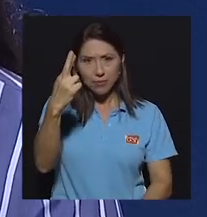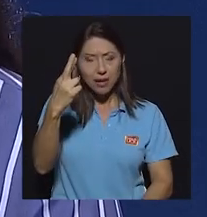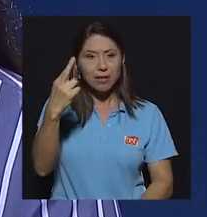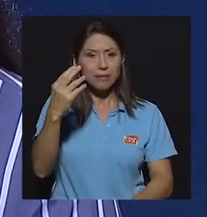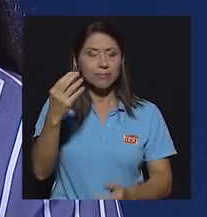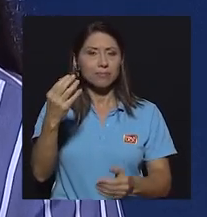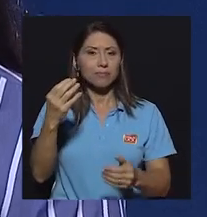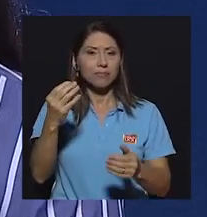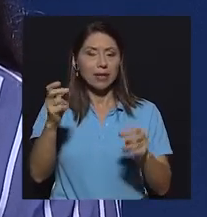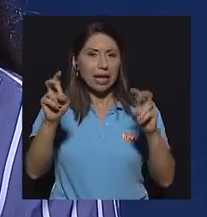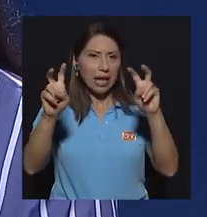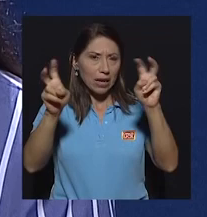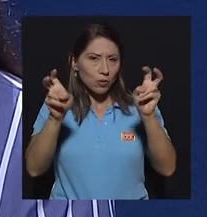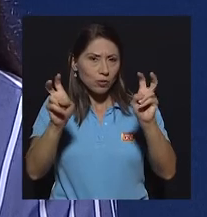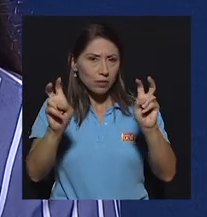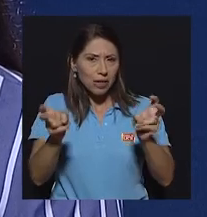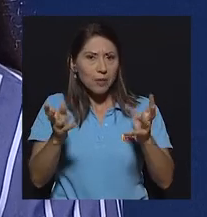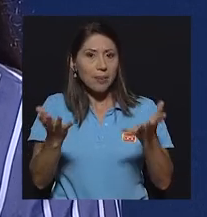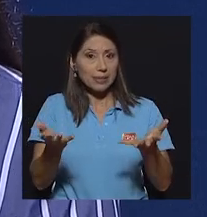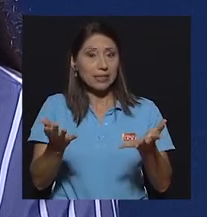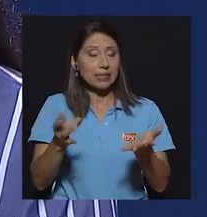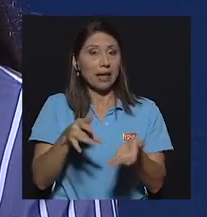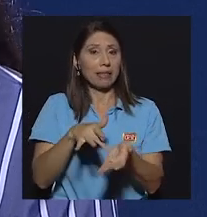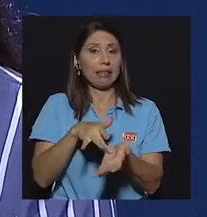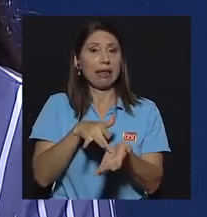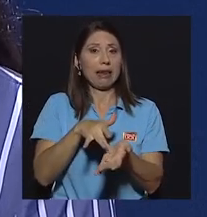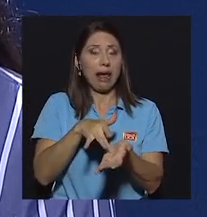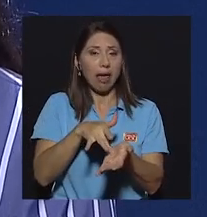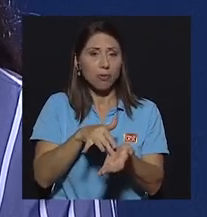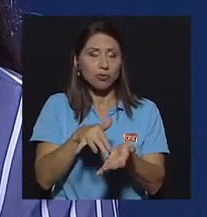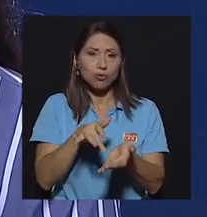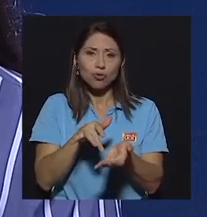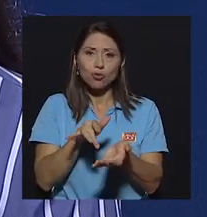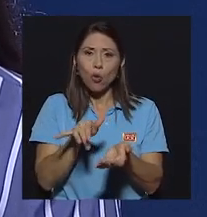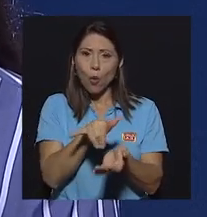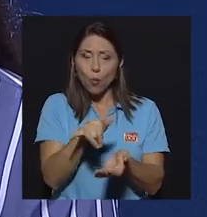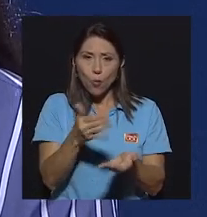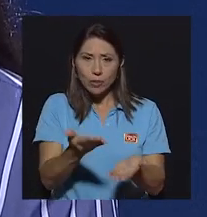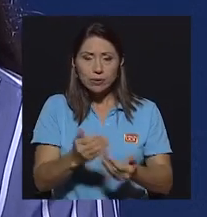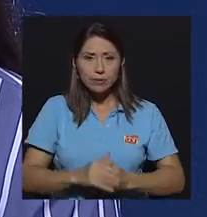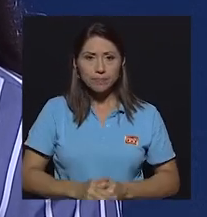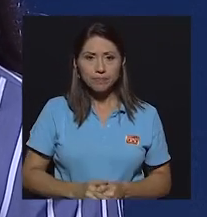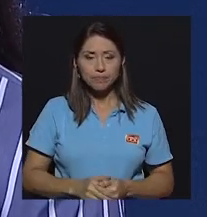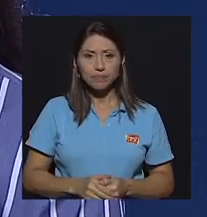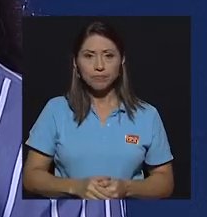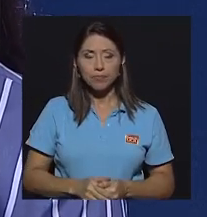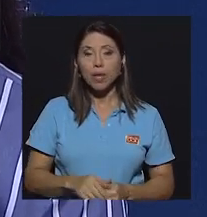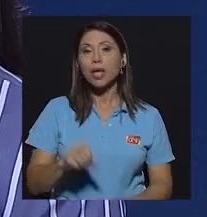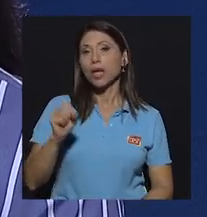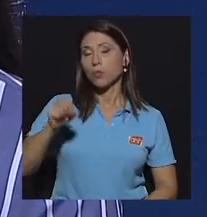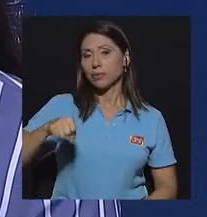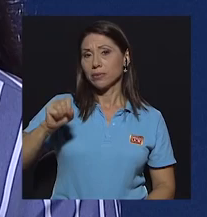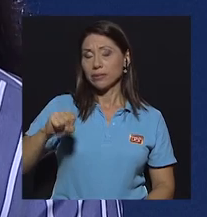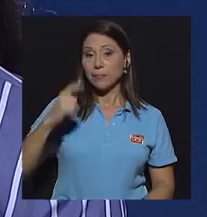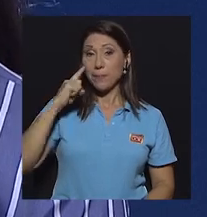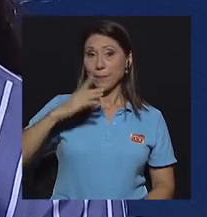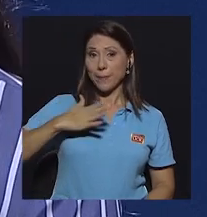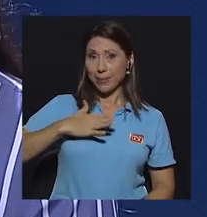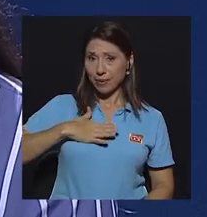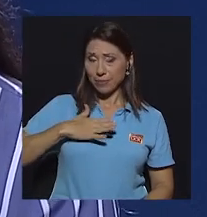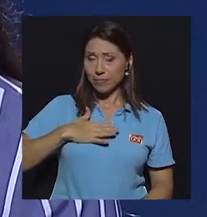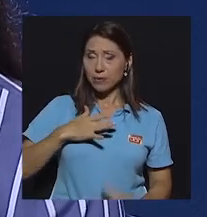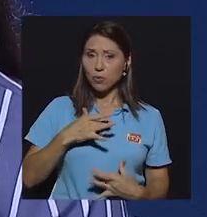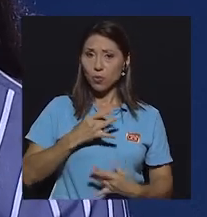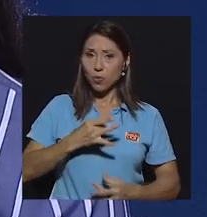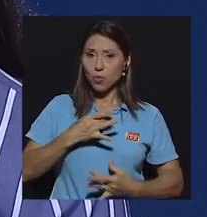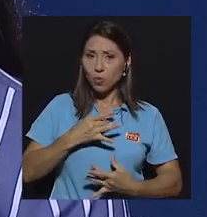enfrentarme de una forma tan directa con el tema ético, moral, digamos, desde el punto de